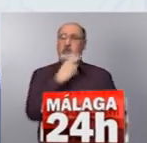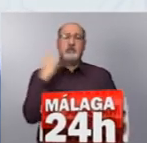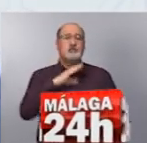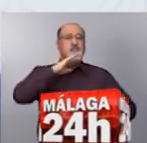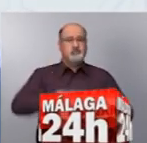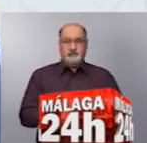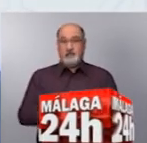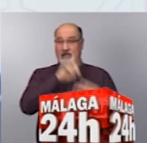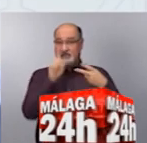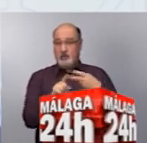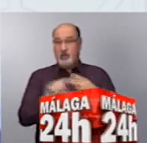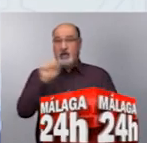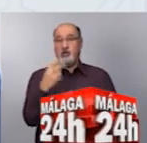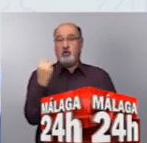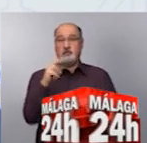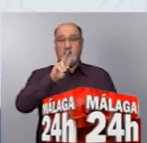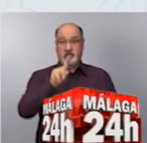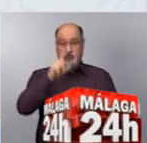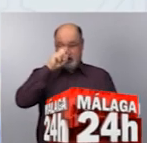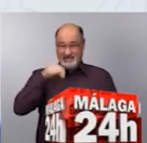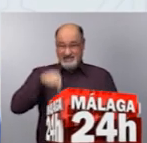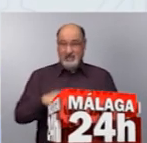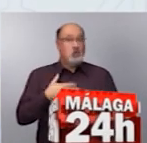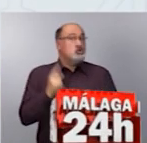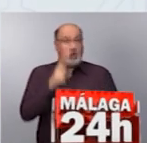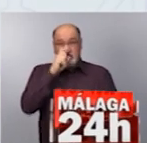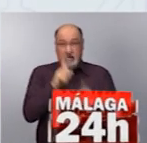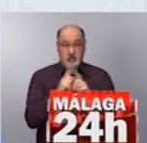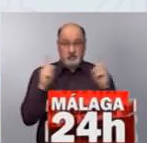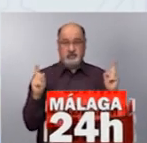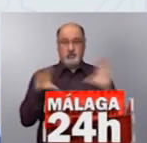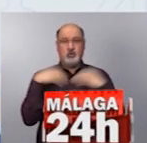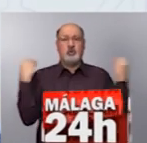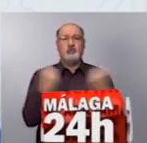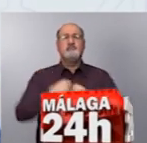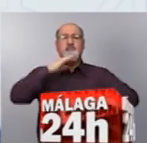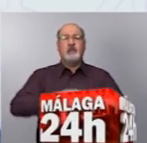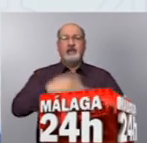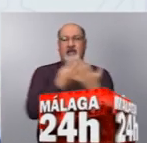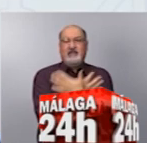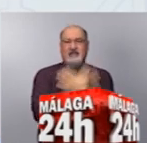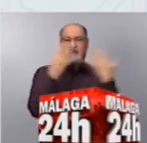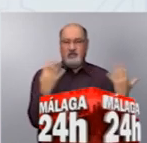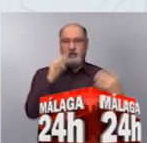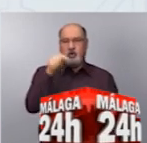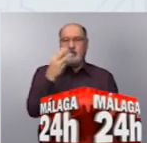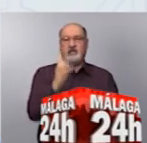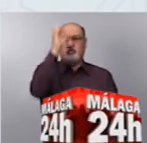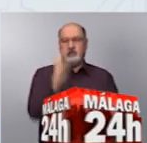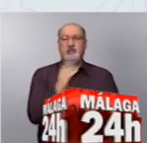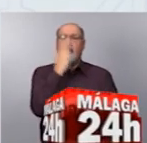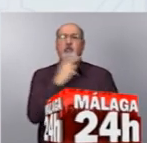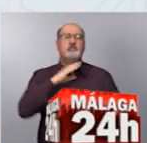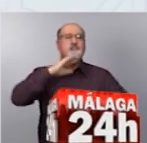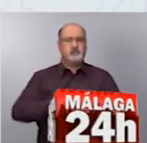en el año 2021, solamente en el año 2021, se han cumplido el 19,3% del global de compromisos, que se